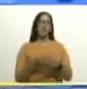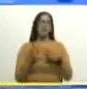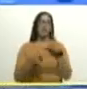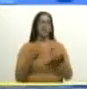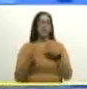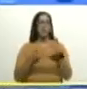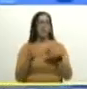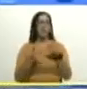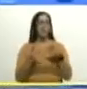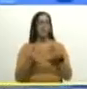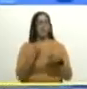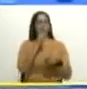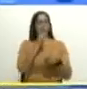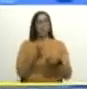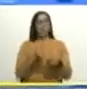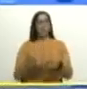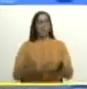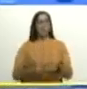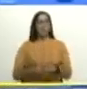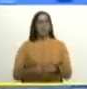producto de los males, de los vicios